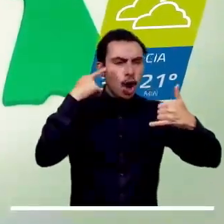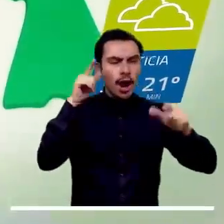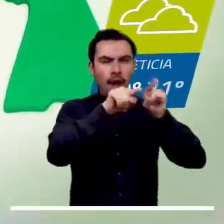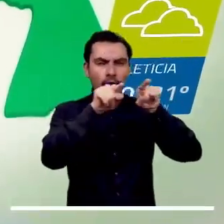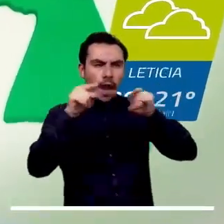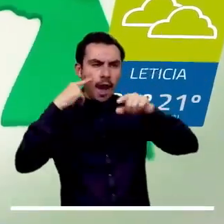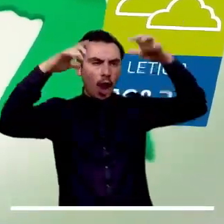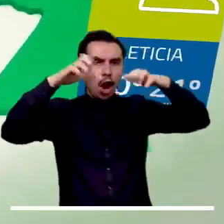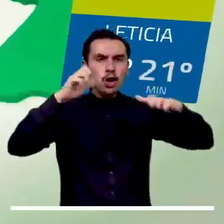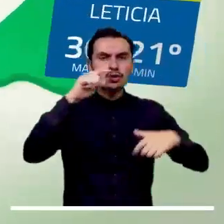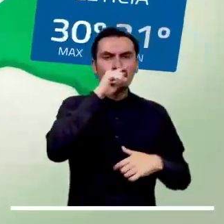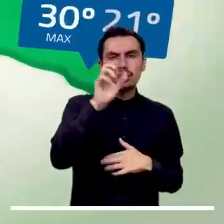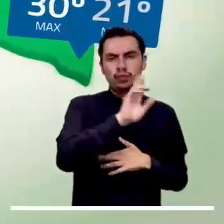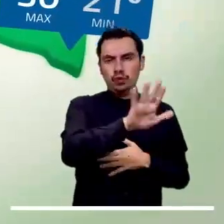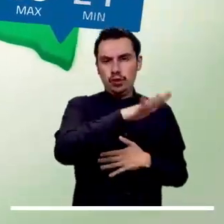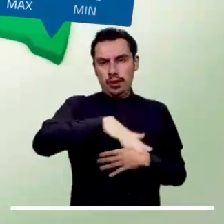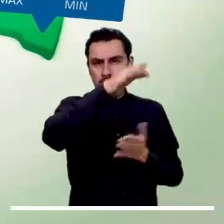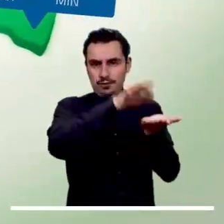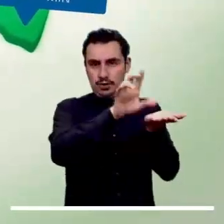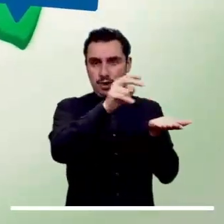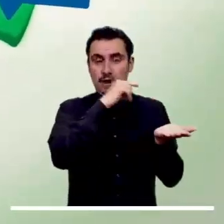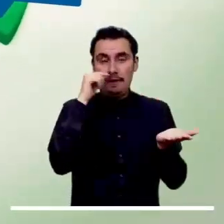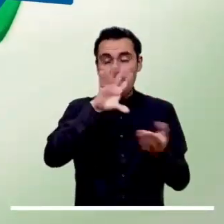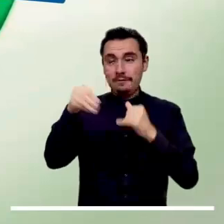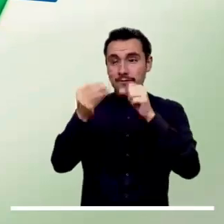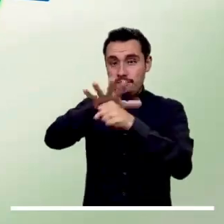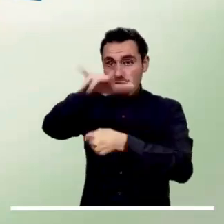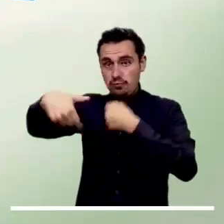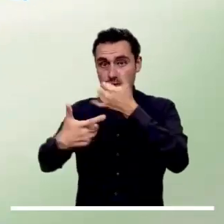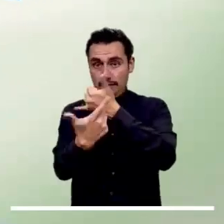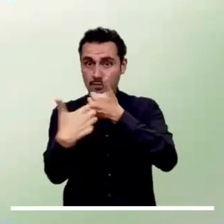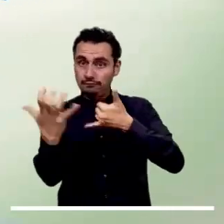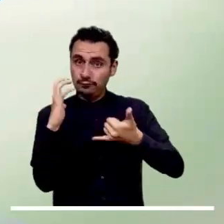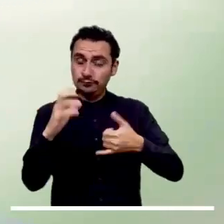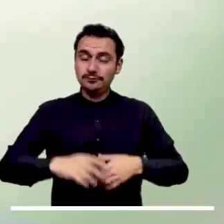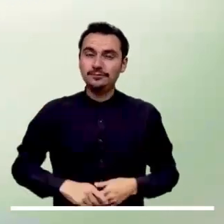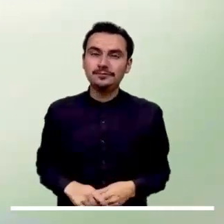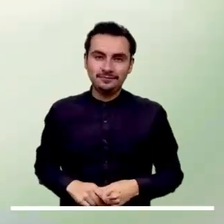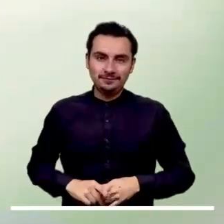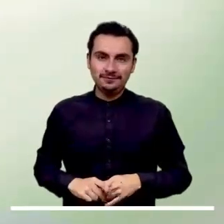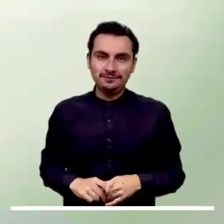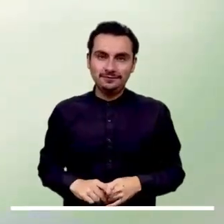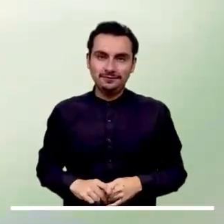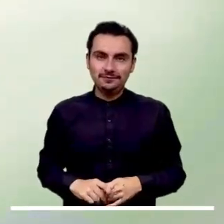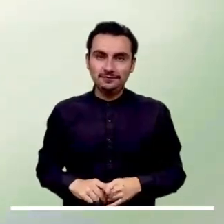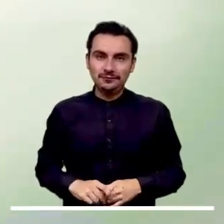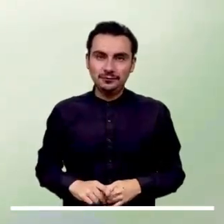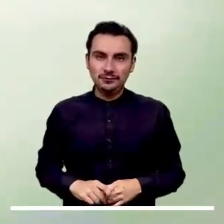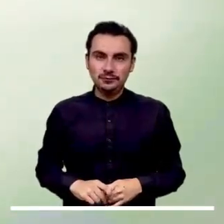variada intensidad en sectores de Caquetá, Baupés, Amazonas y Putumayo.